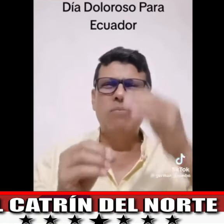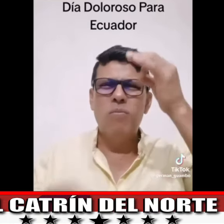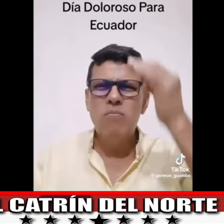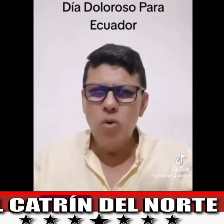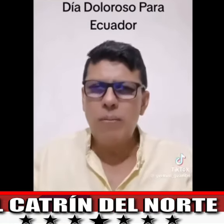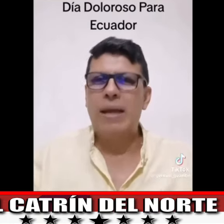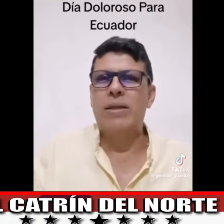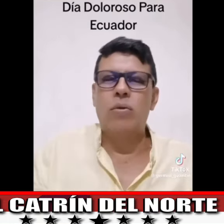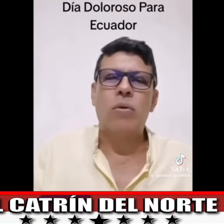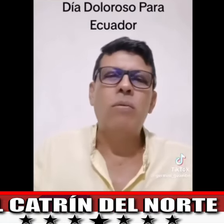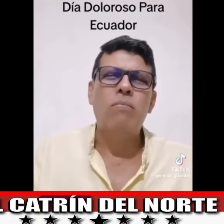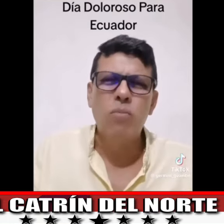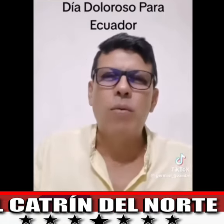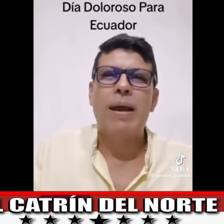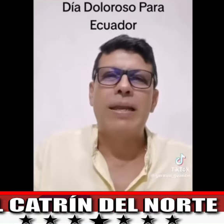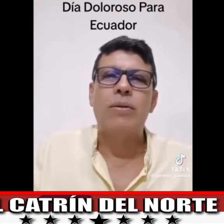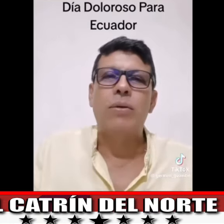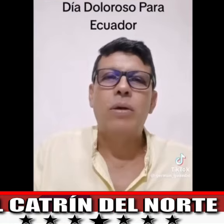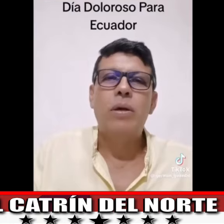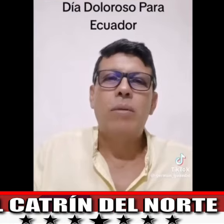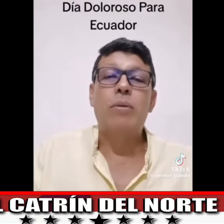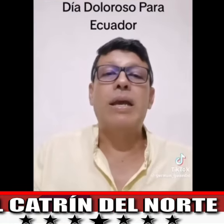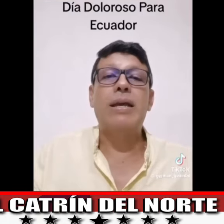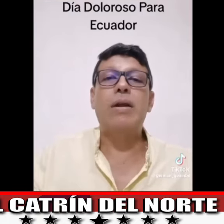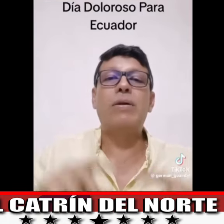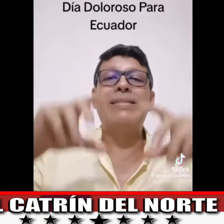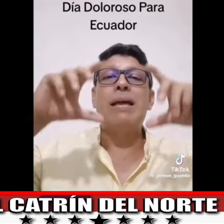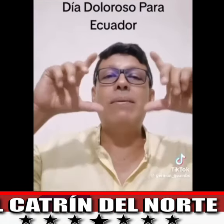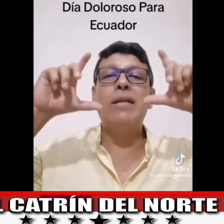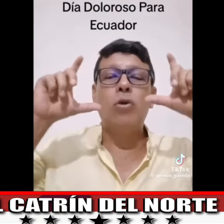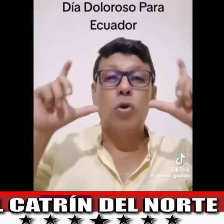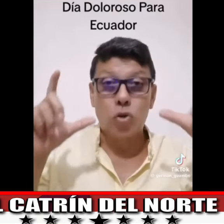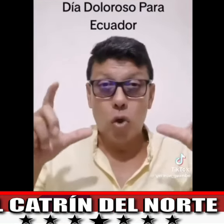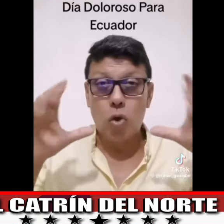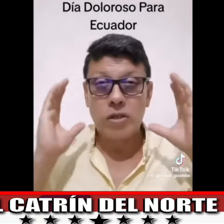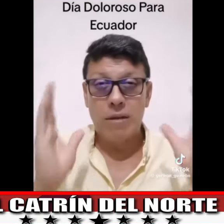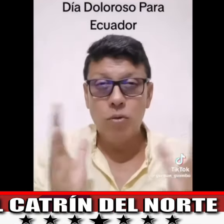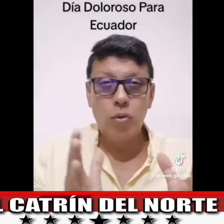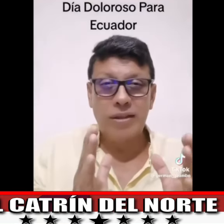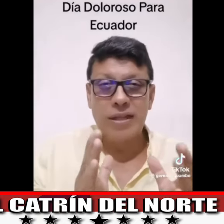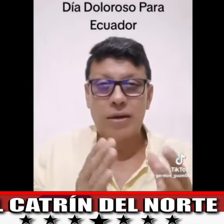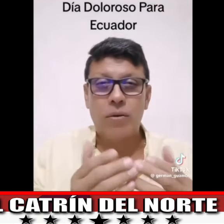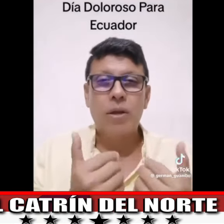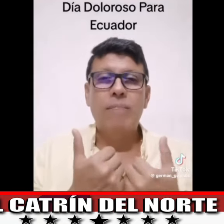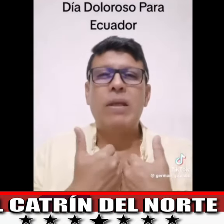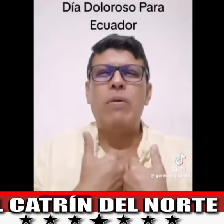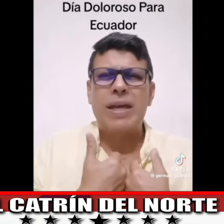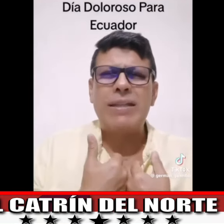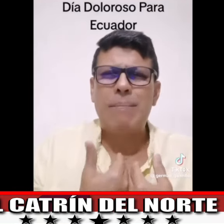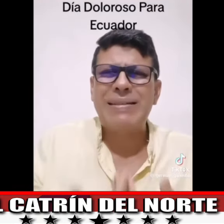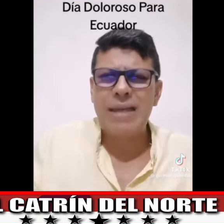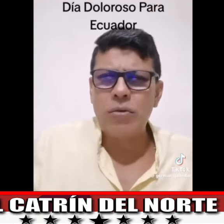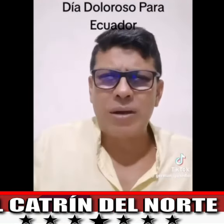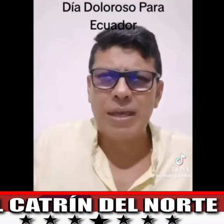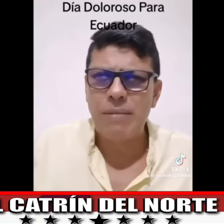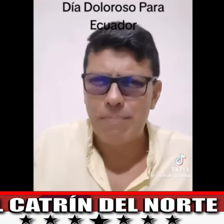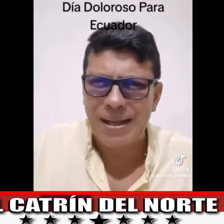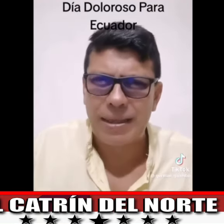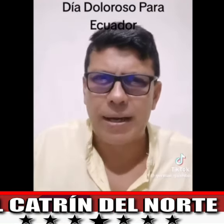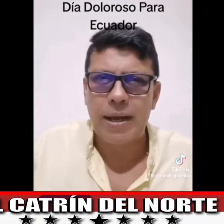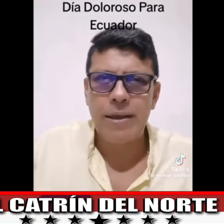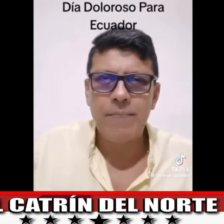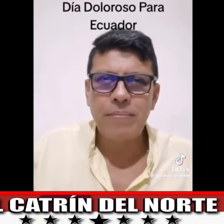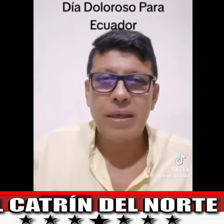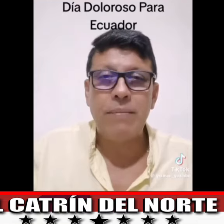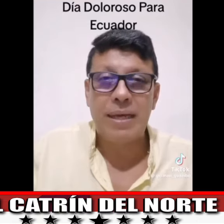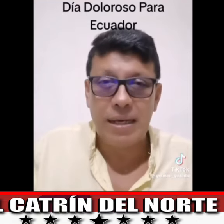paralelismo muy válido muy válido porque creo que está abriendo los ojos al mundo entero de lo que está pasando aquí en